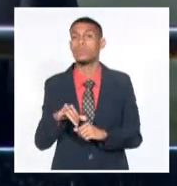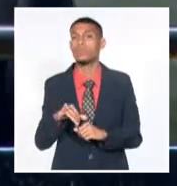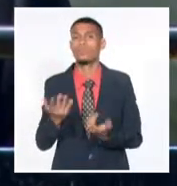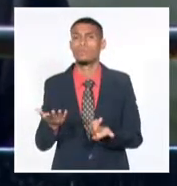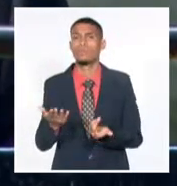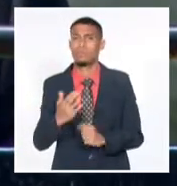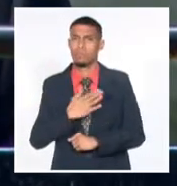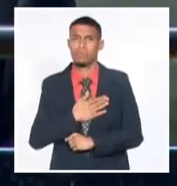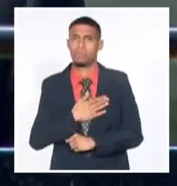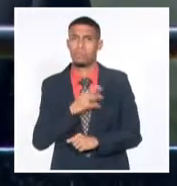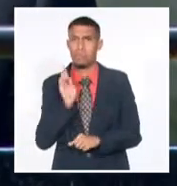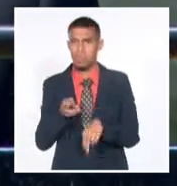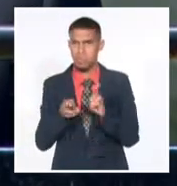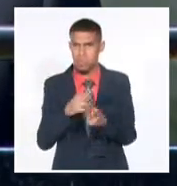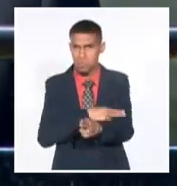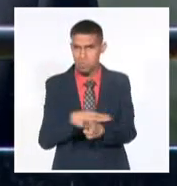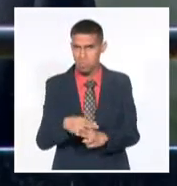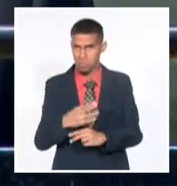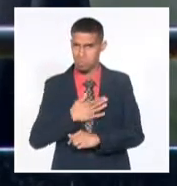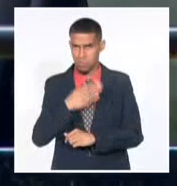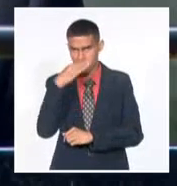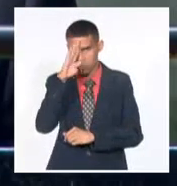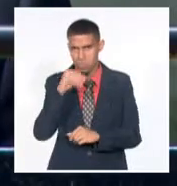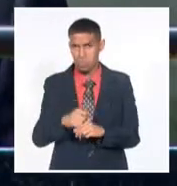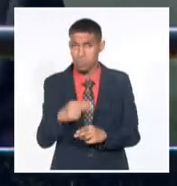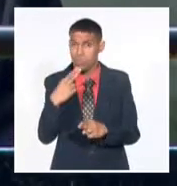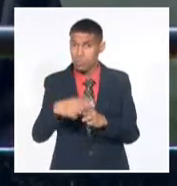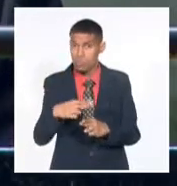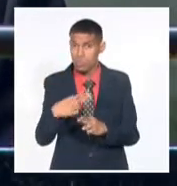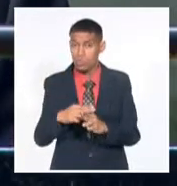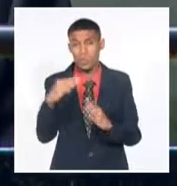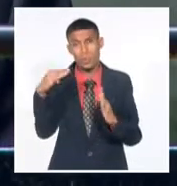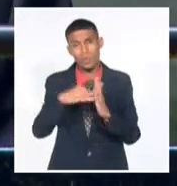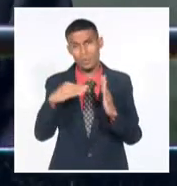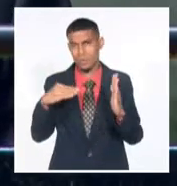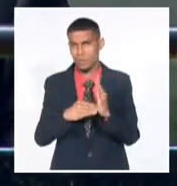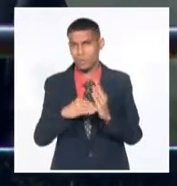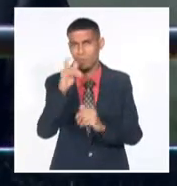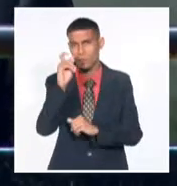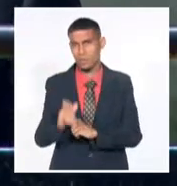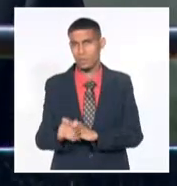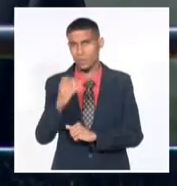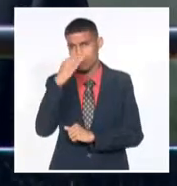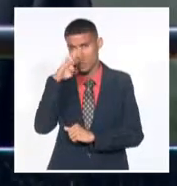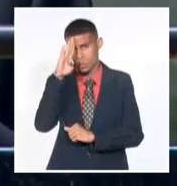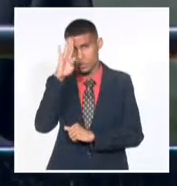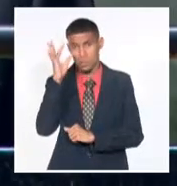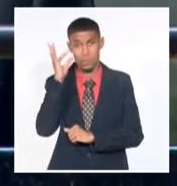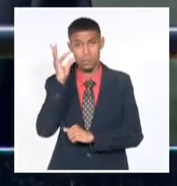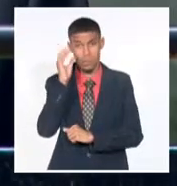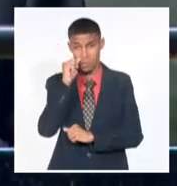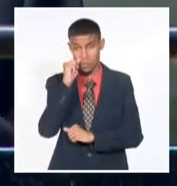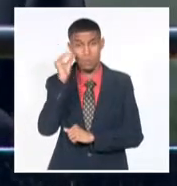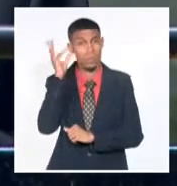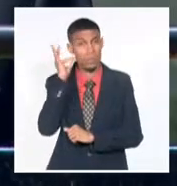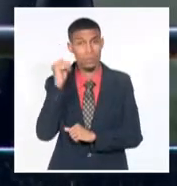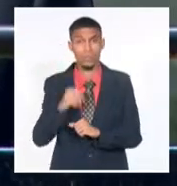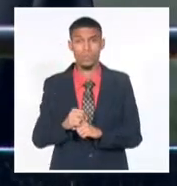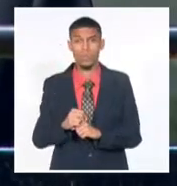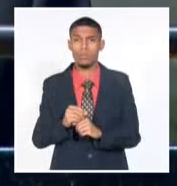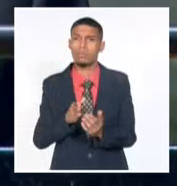y de su futuro, en nombre de los millones de cubanas y cubanos que resisten y